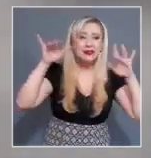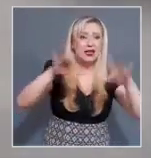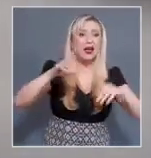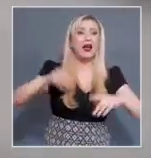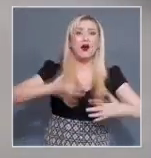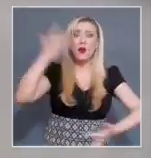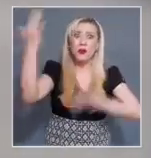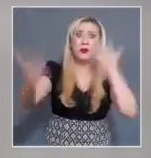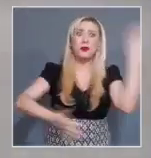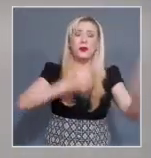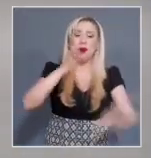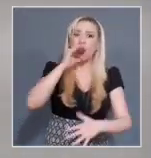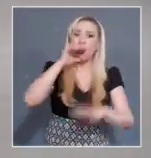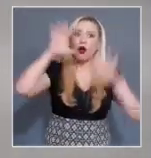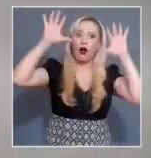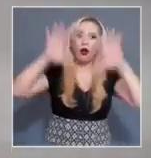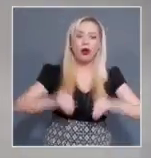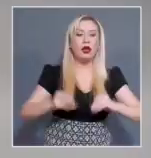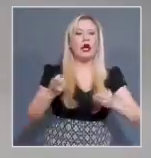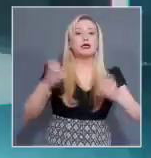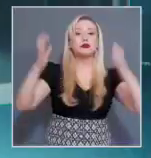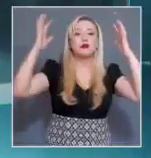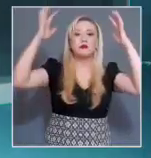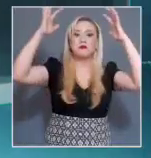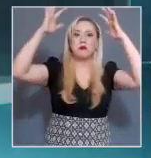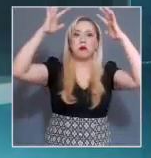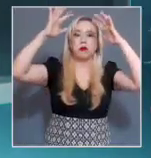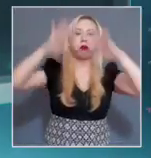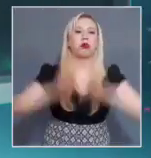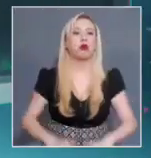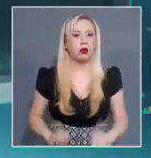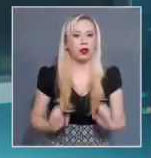provocó el derrumbe de la fachada del edificio.